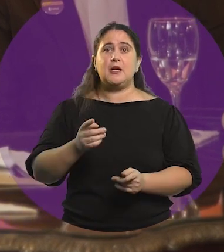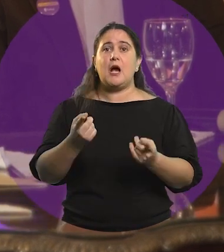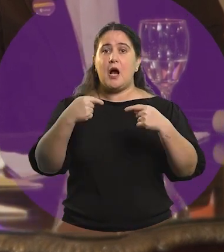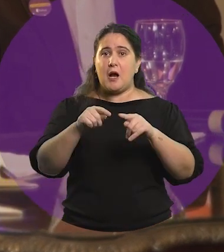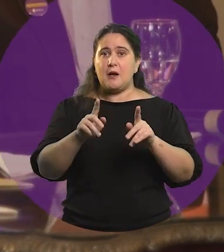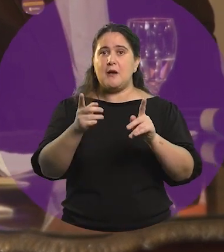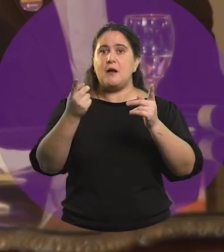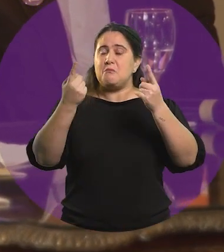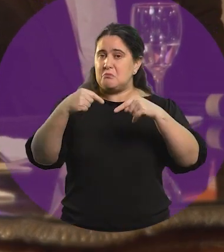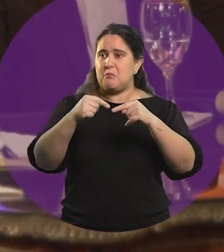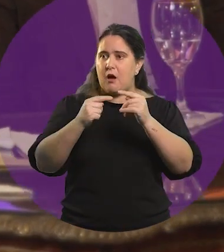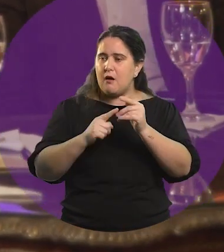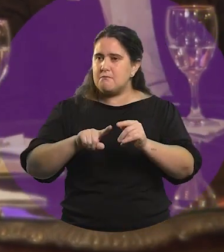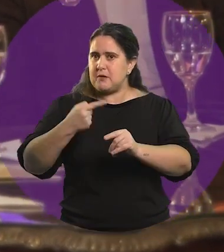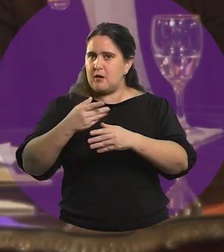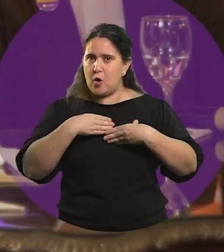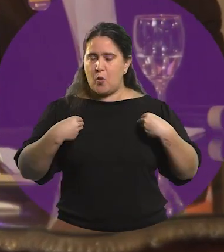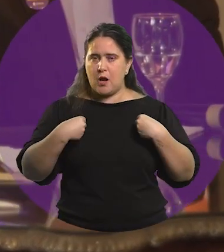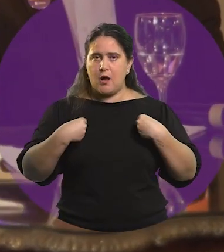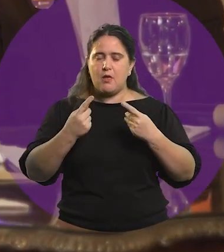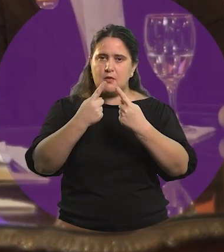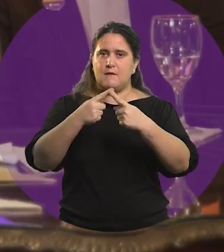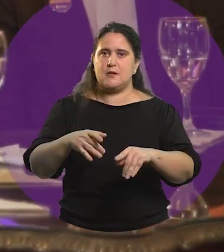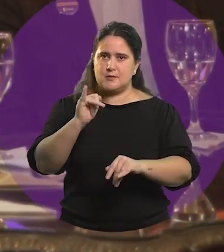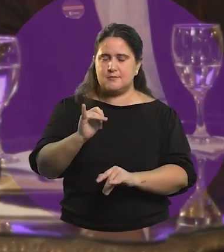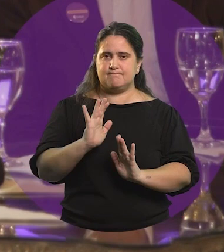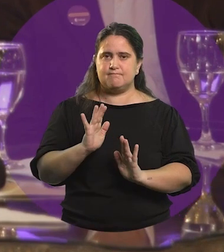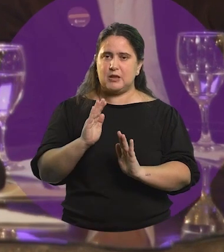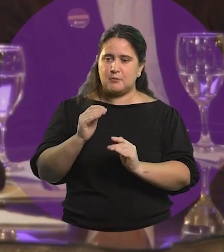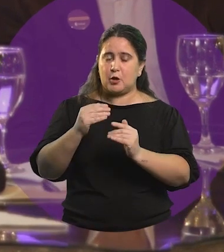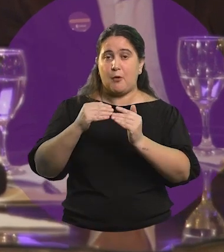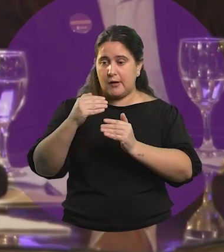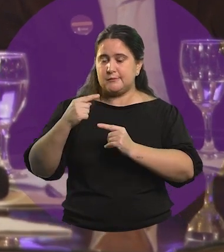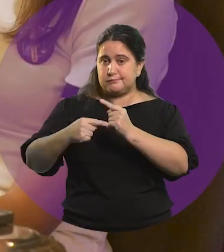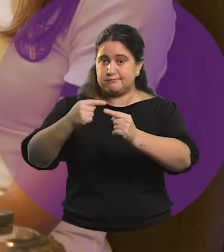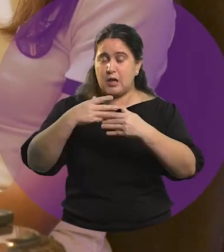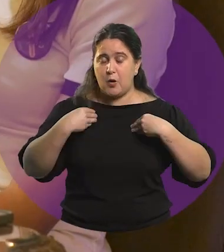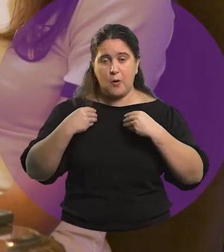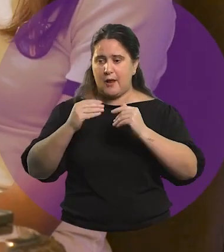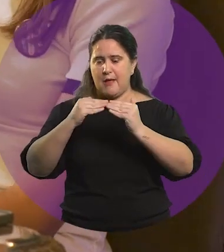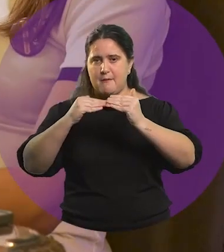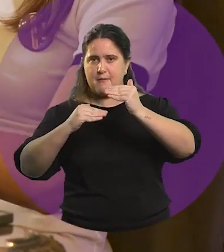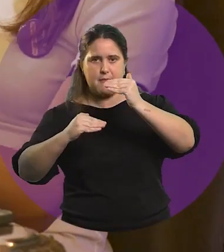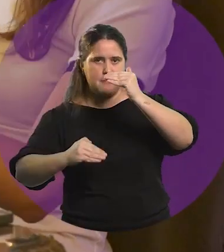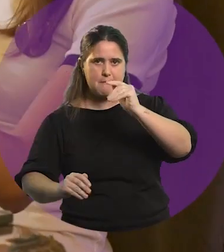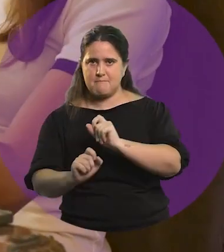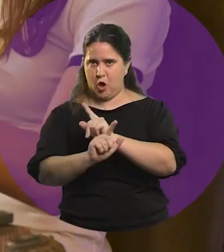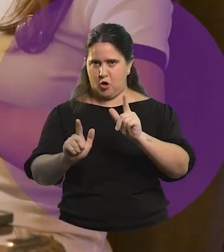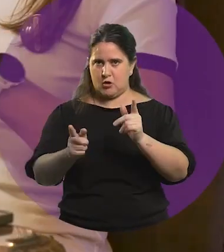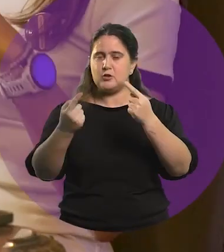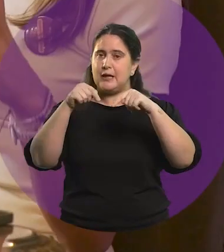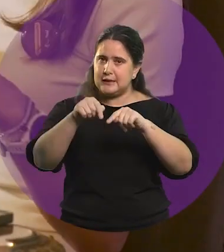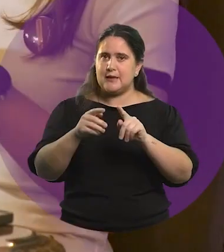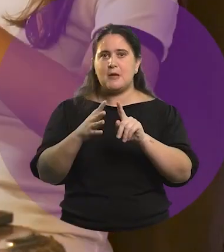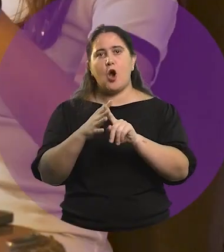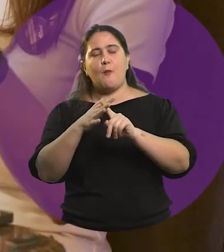al primer año y empiezan a dispararse las diferencias, y además con el paso del tiempo se van agrandando. Entonces, también ahí pasar